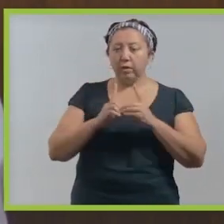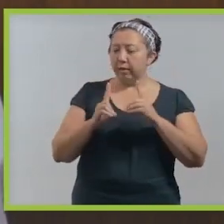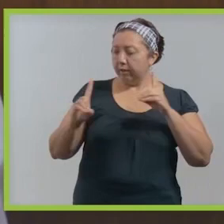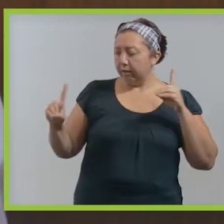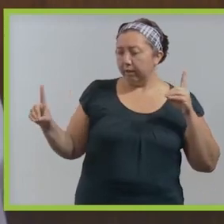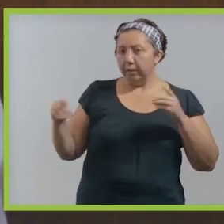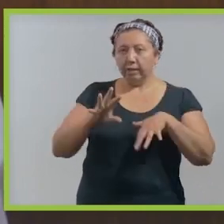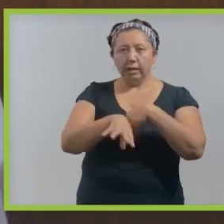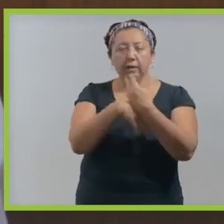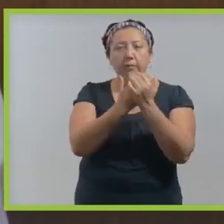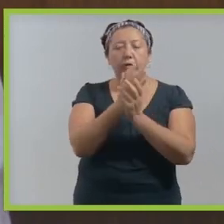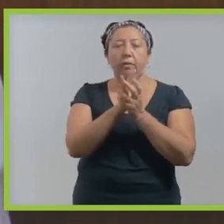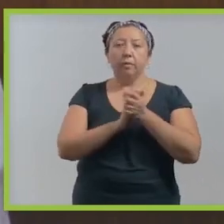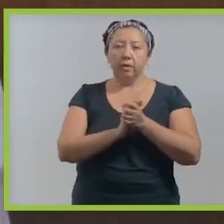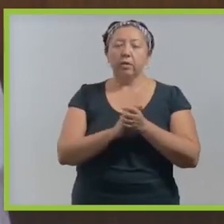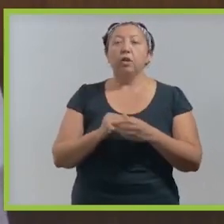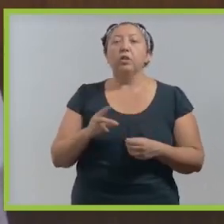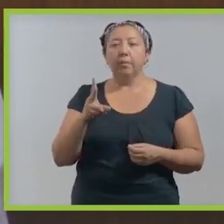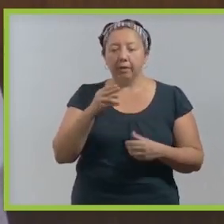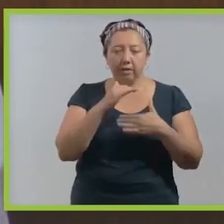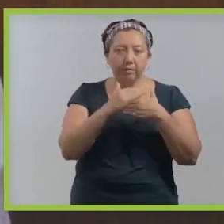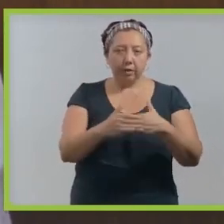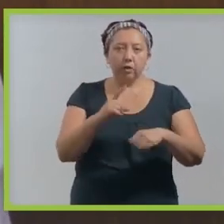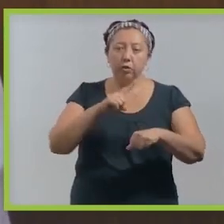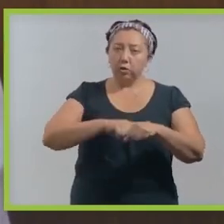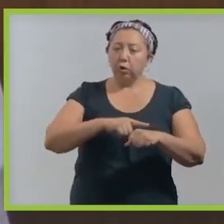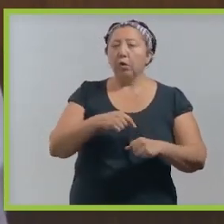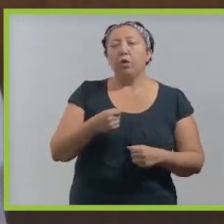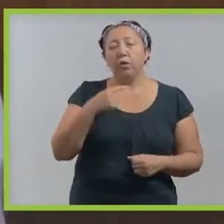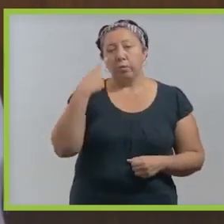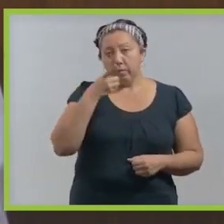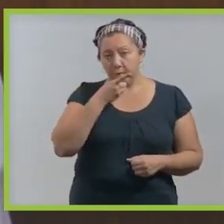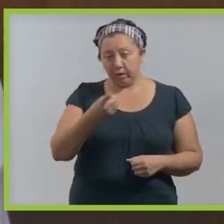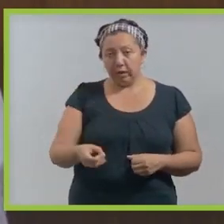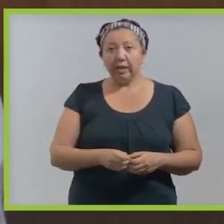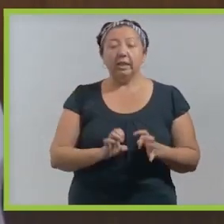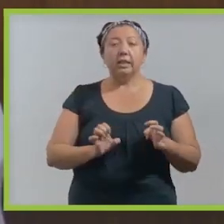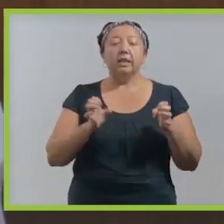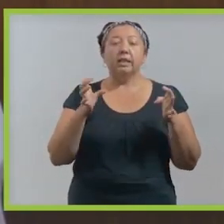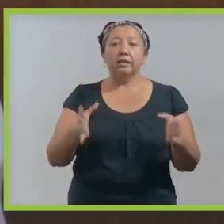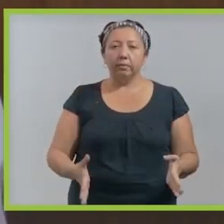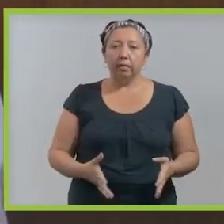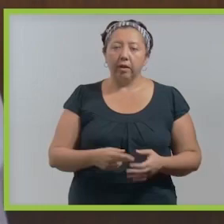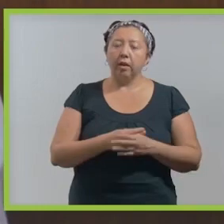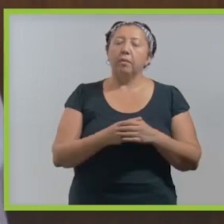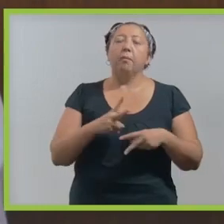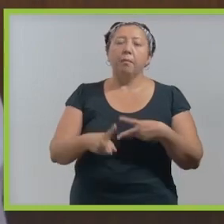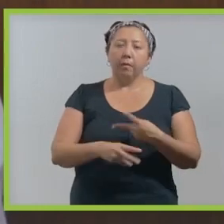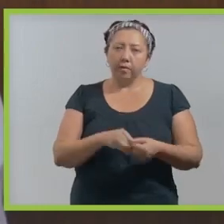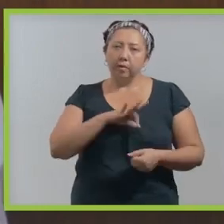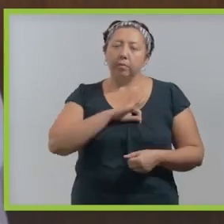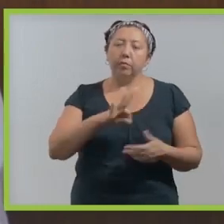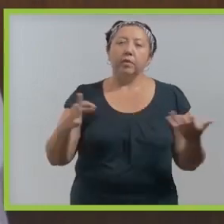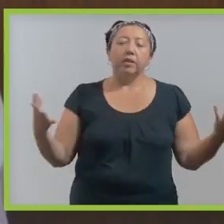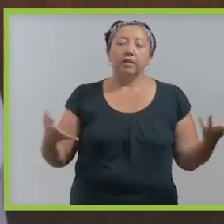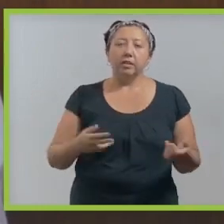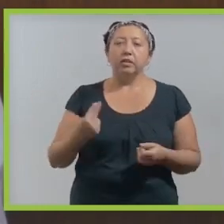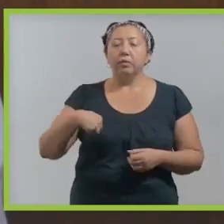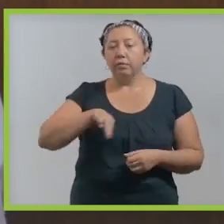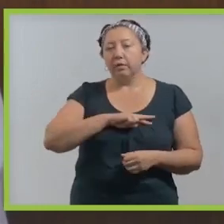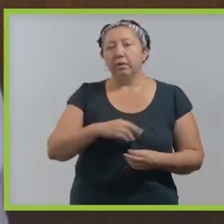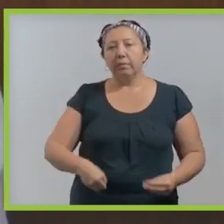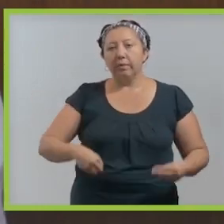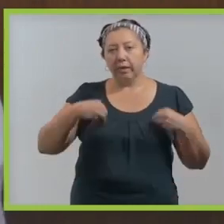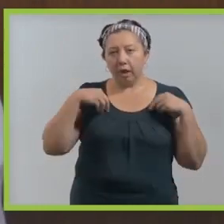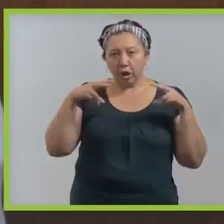sana distancia, de lavado de manos y con las restricciones de horario o de cualquier tipo que estén establecidas, vamos a poder hacer pues nuestra